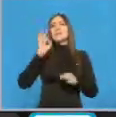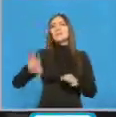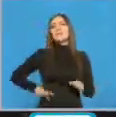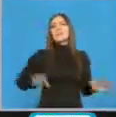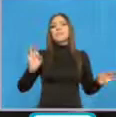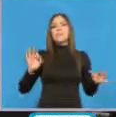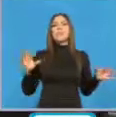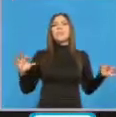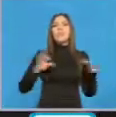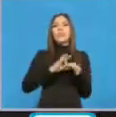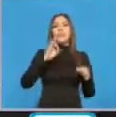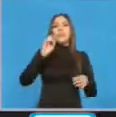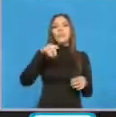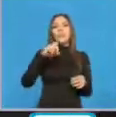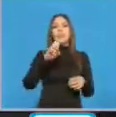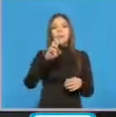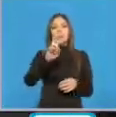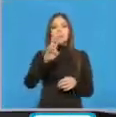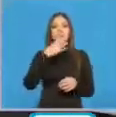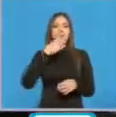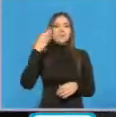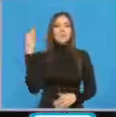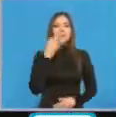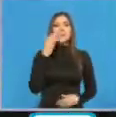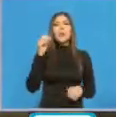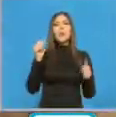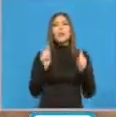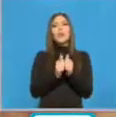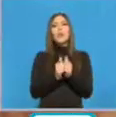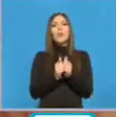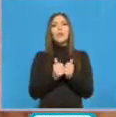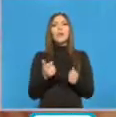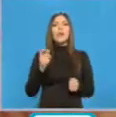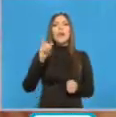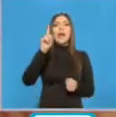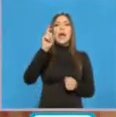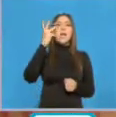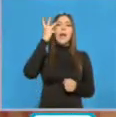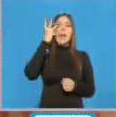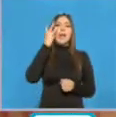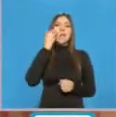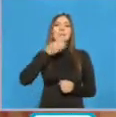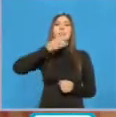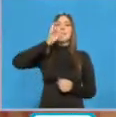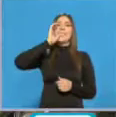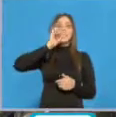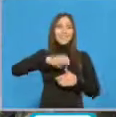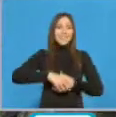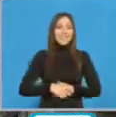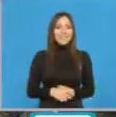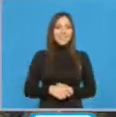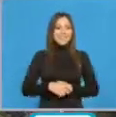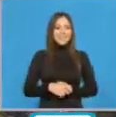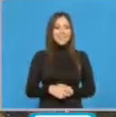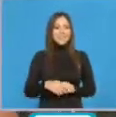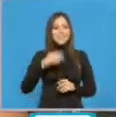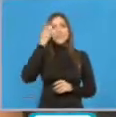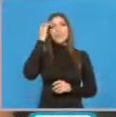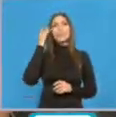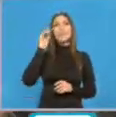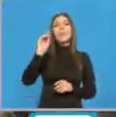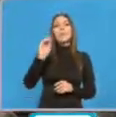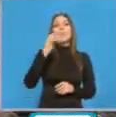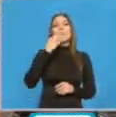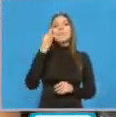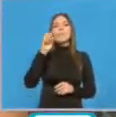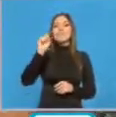perfecto. rico, Dios ¿A poco mío. no está buenazo? Con una pues copita sí. de En compañía agua de de limón. alguien, Ah, ¿no? Ya ni digas. Una sangría, Ruladito, una